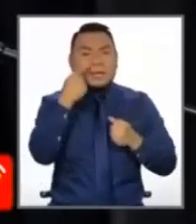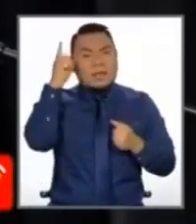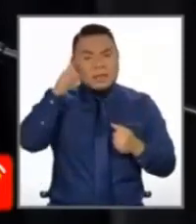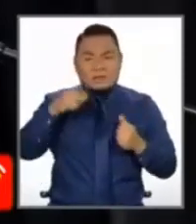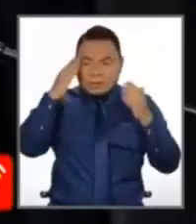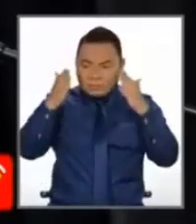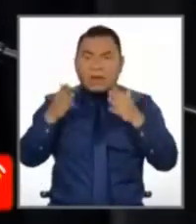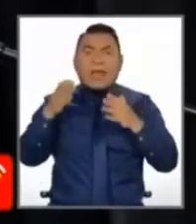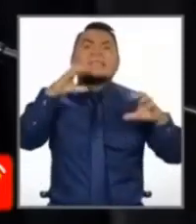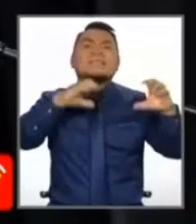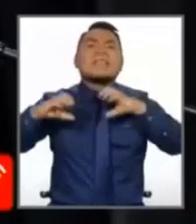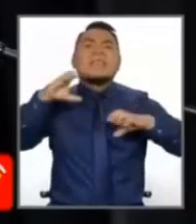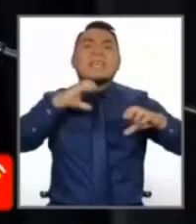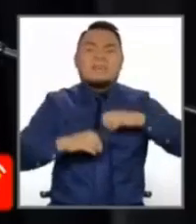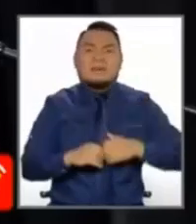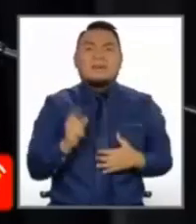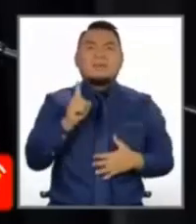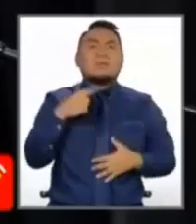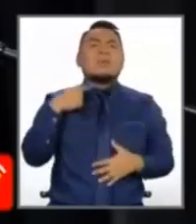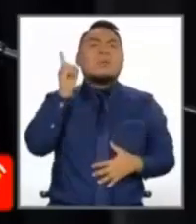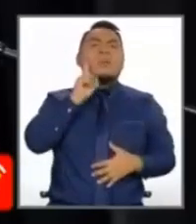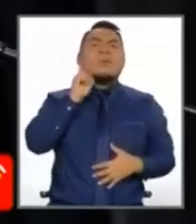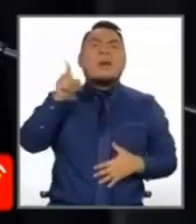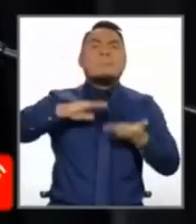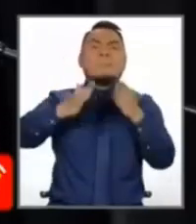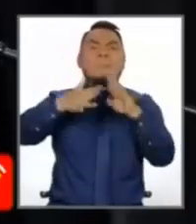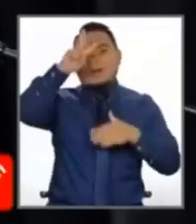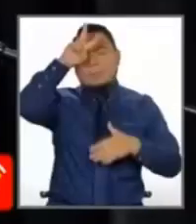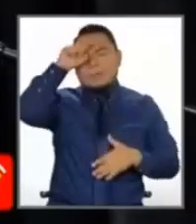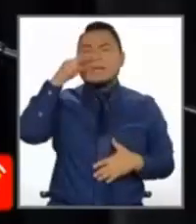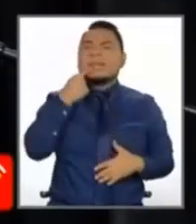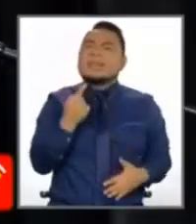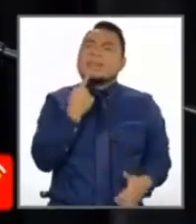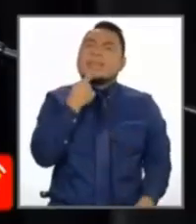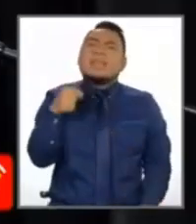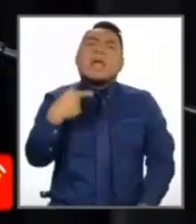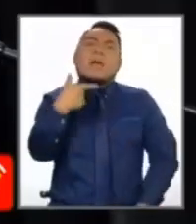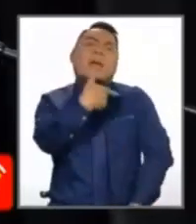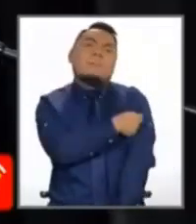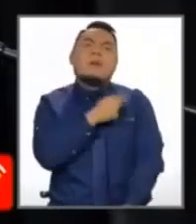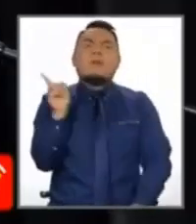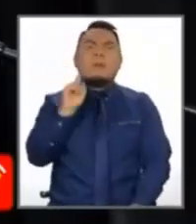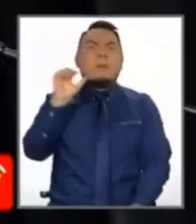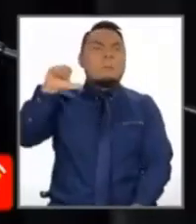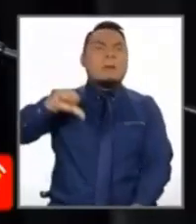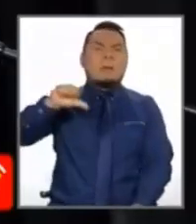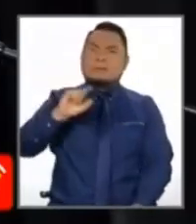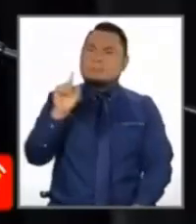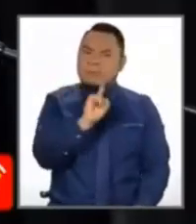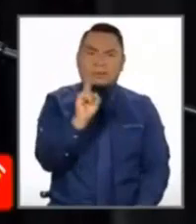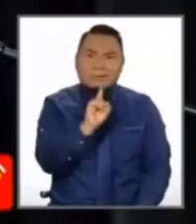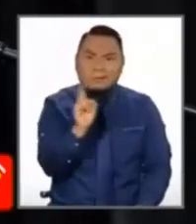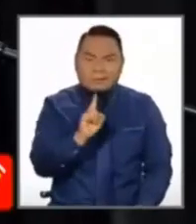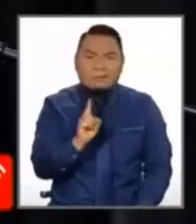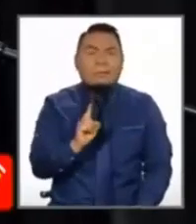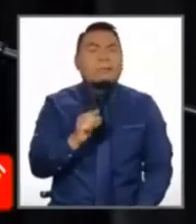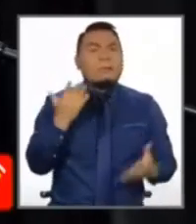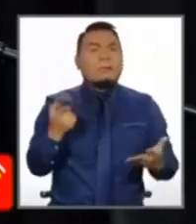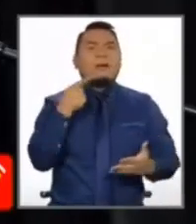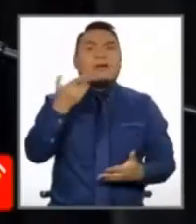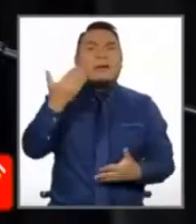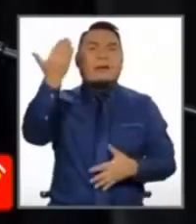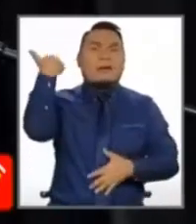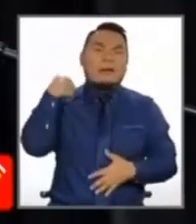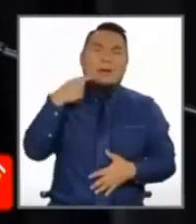criterio científico, que no podemos engañarle al pueblo peruano diciéndole que las vacunas no sirven, que no podemos negar